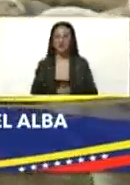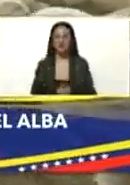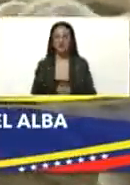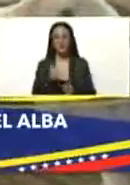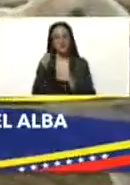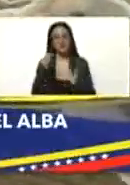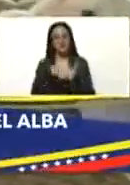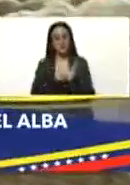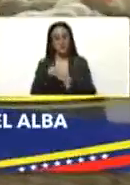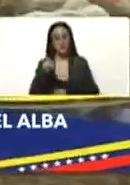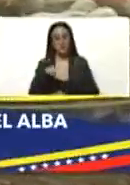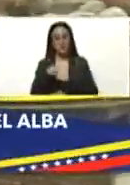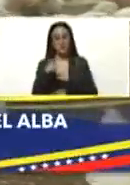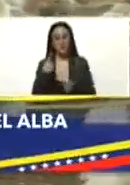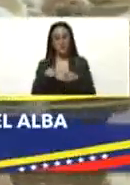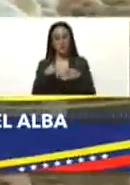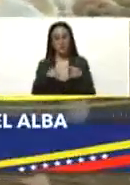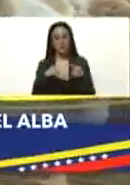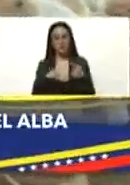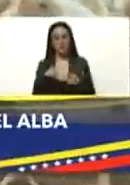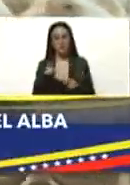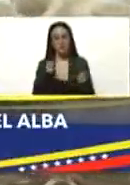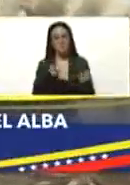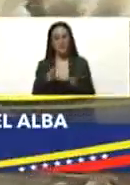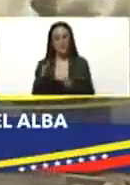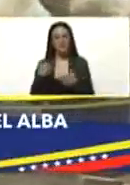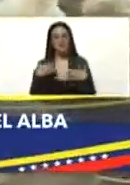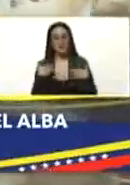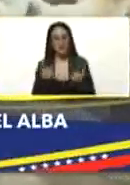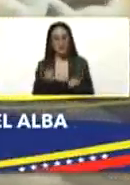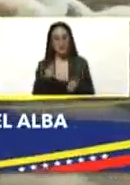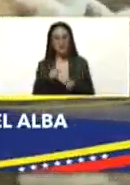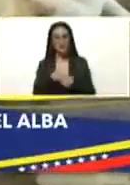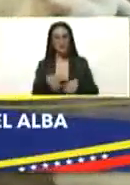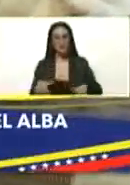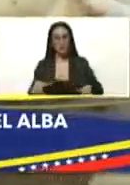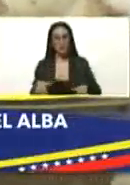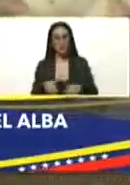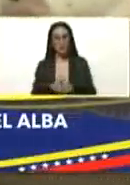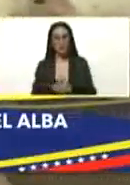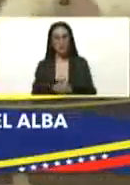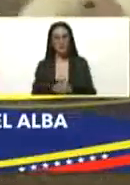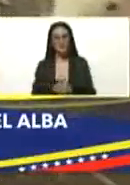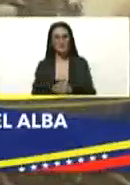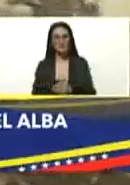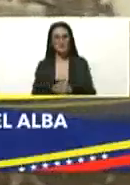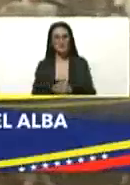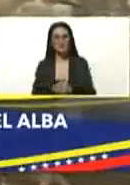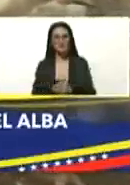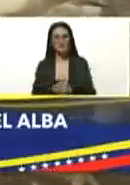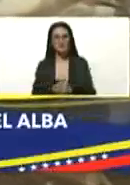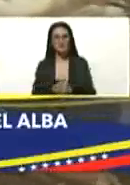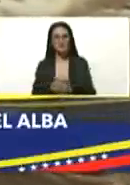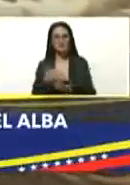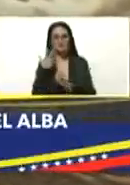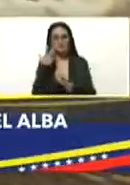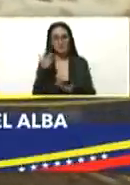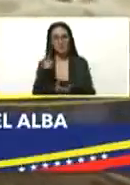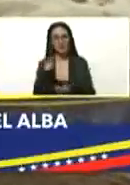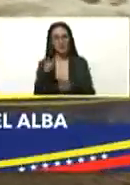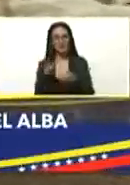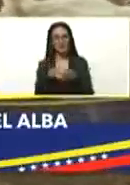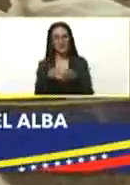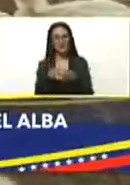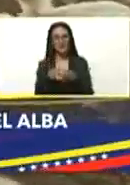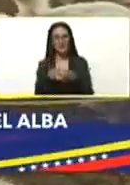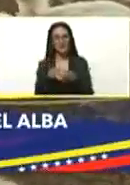incorpora también, bueno, los otros elementos, el plan de salubridad, la infraestructura que estamos nosotros viendo y observando de este complejo